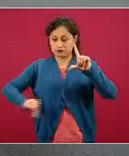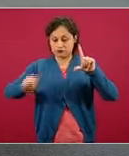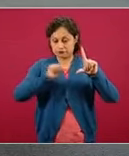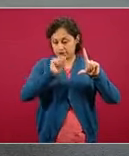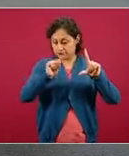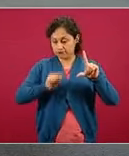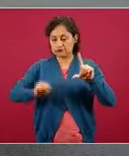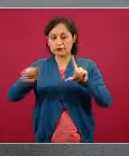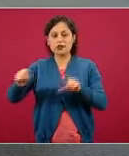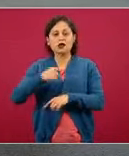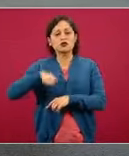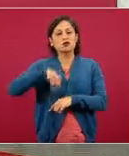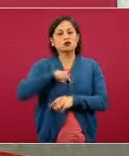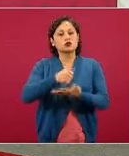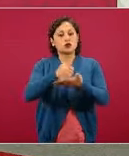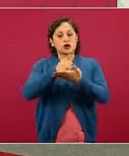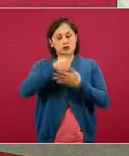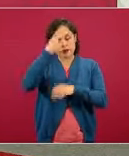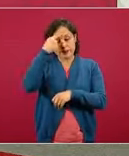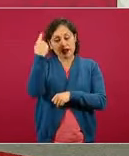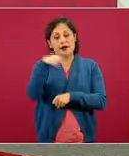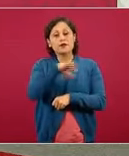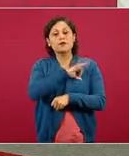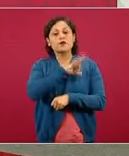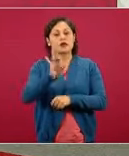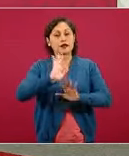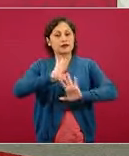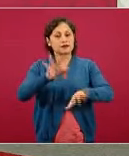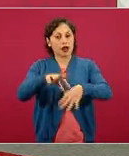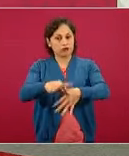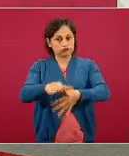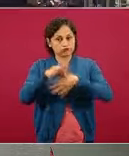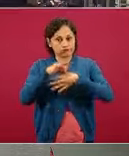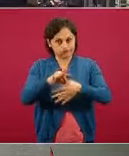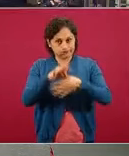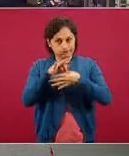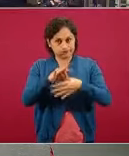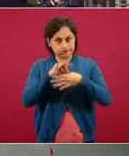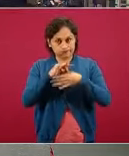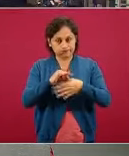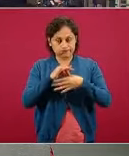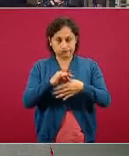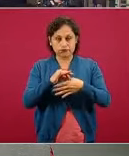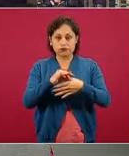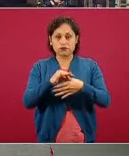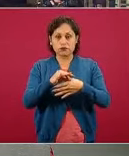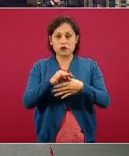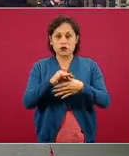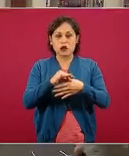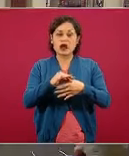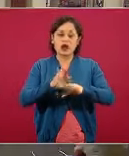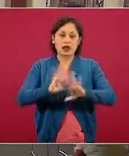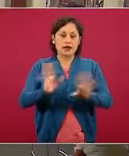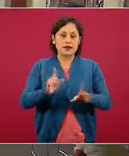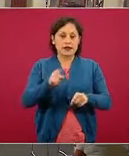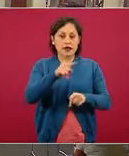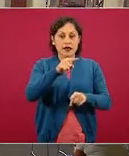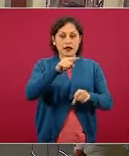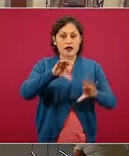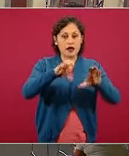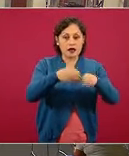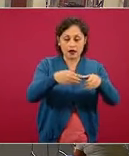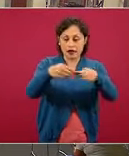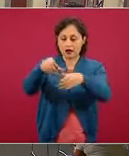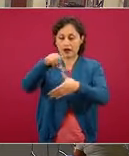poder evidenciar ya en campo y a través ahora sí de la aplicación de la misma en centros de